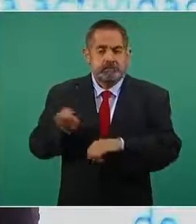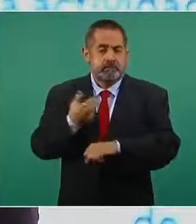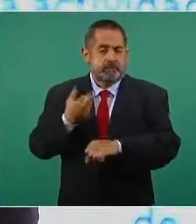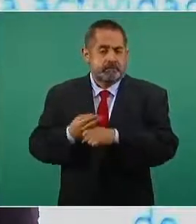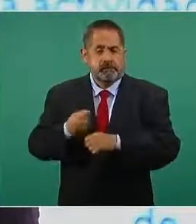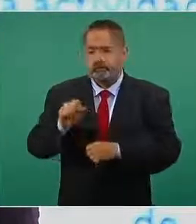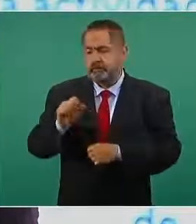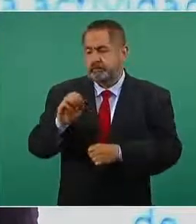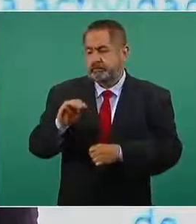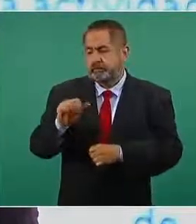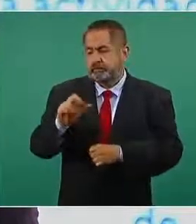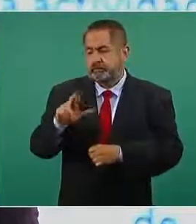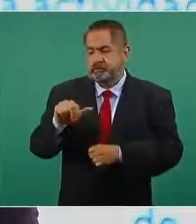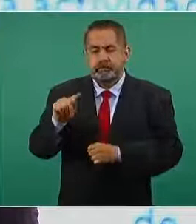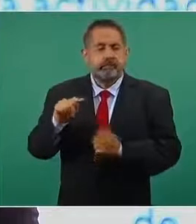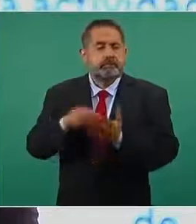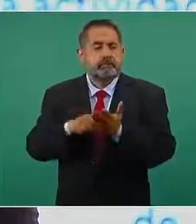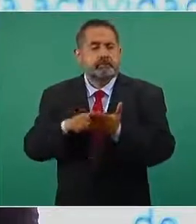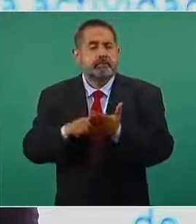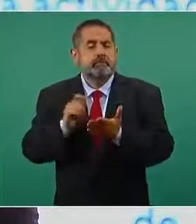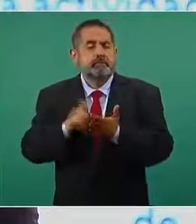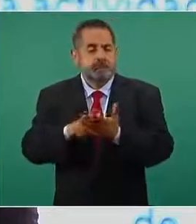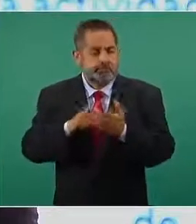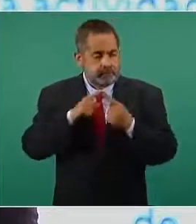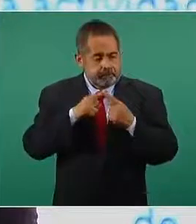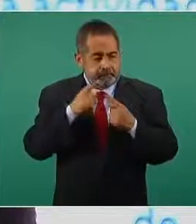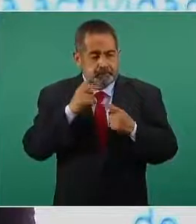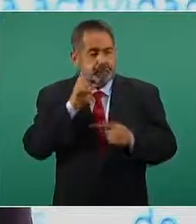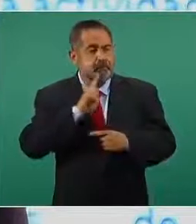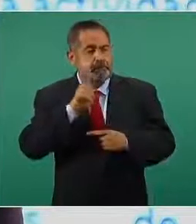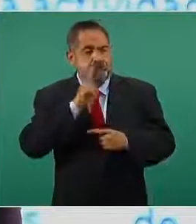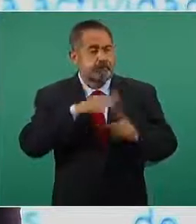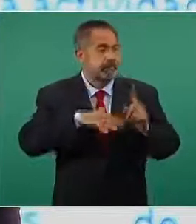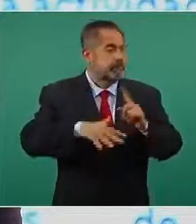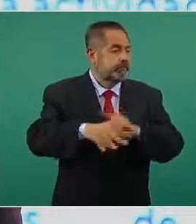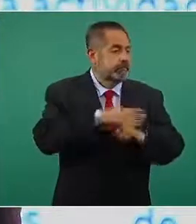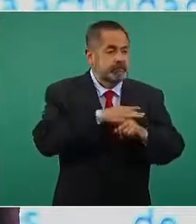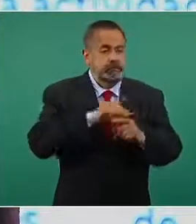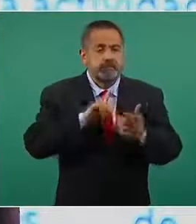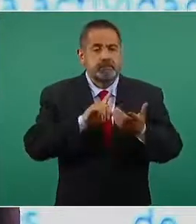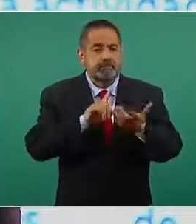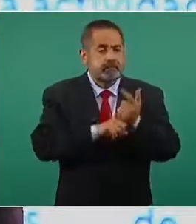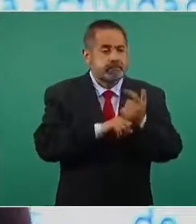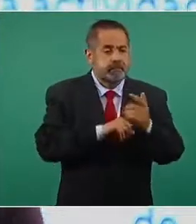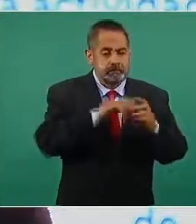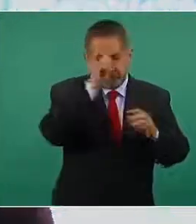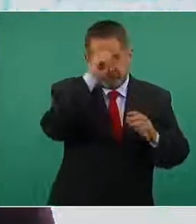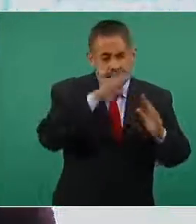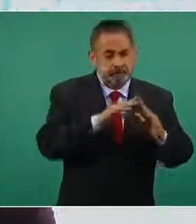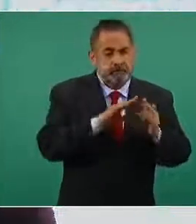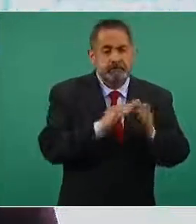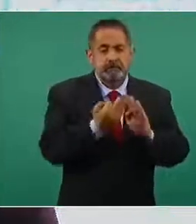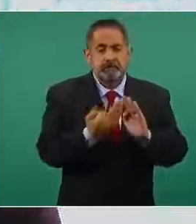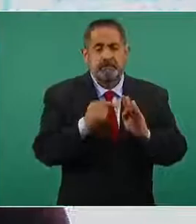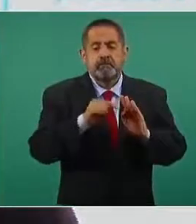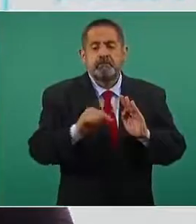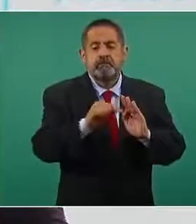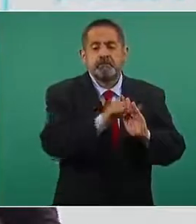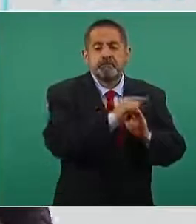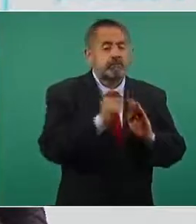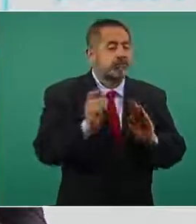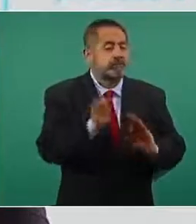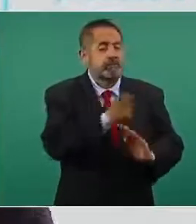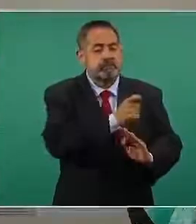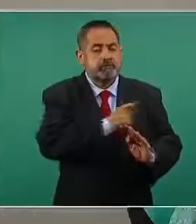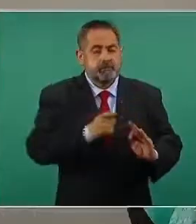Medio Ambiente es la evaluación de impacto ambiental en las diferentes modalidades. Adelante, por favor.